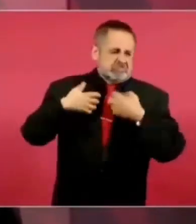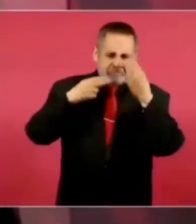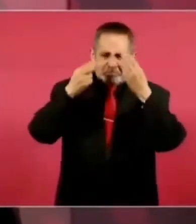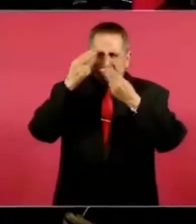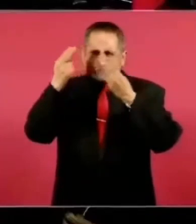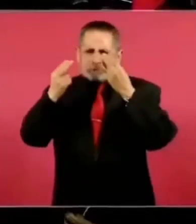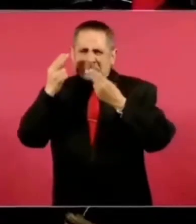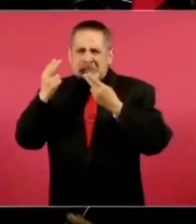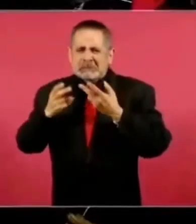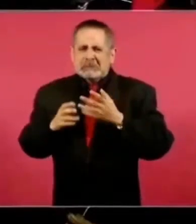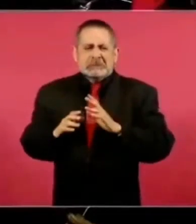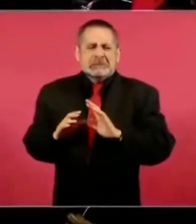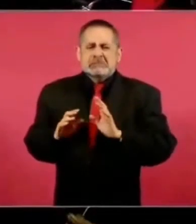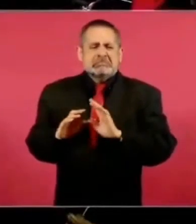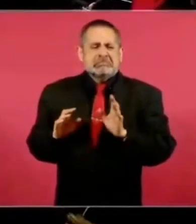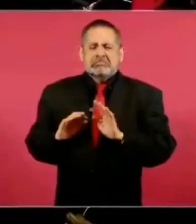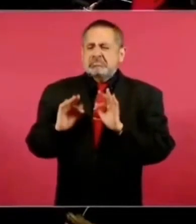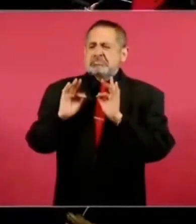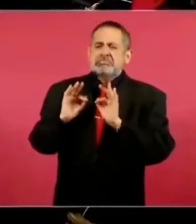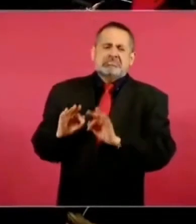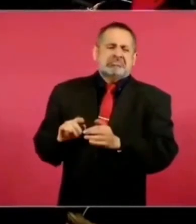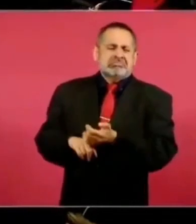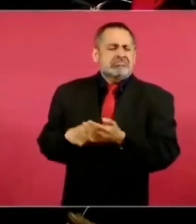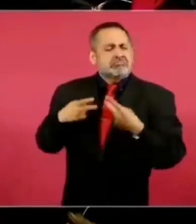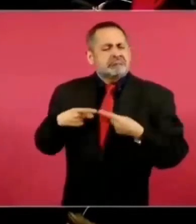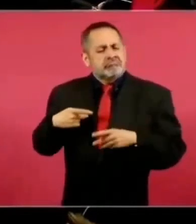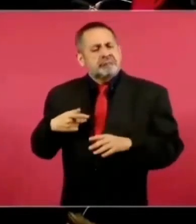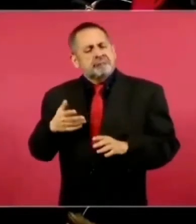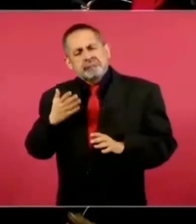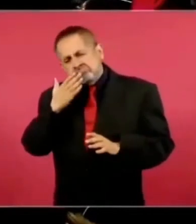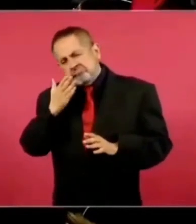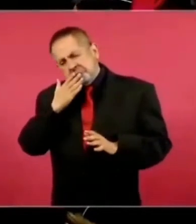No hay mal humor de la gente. Y